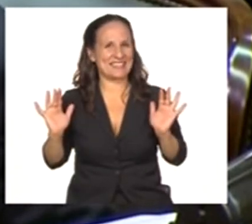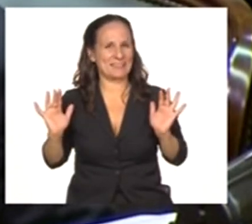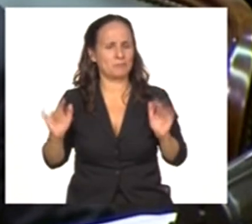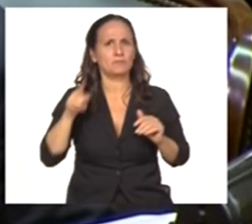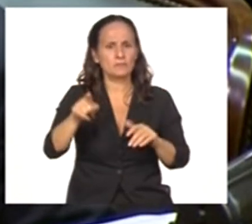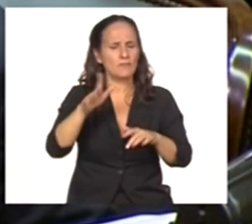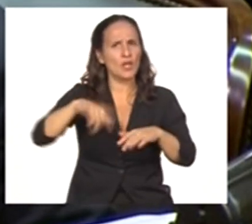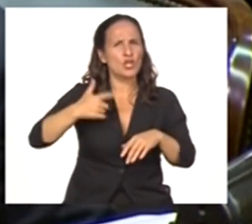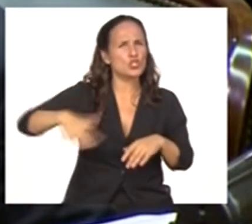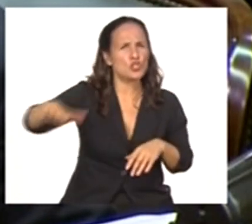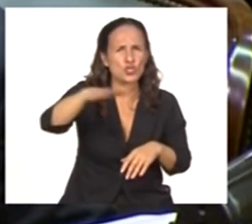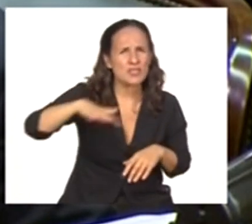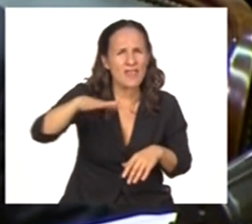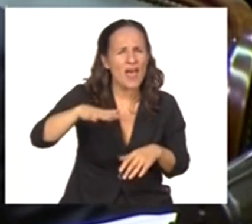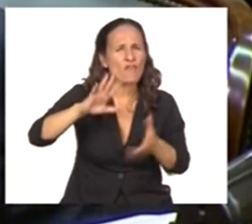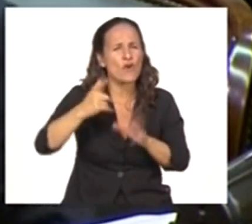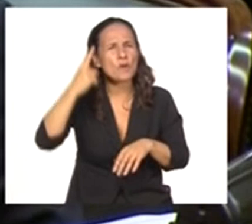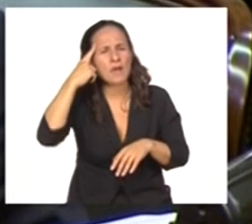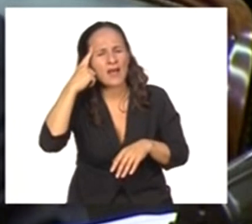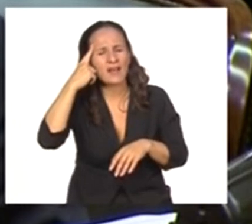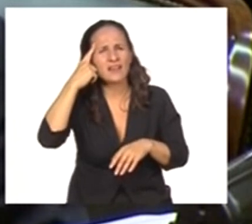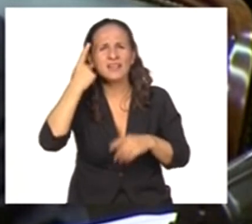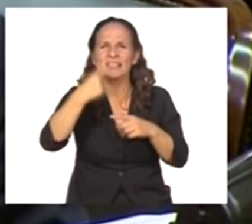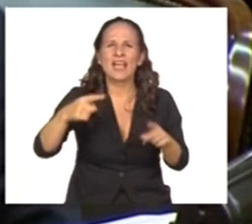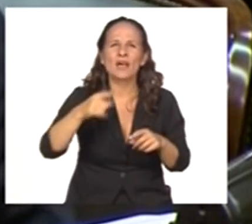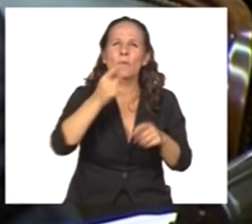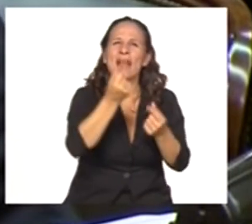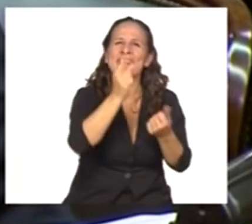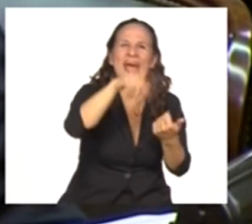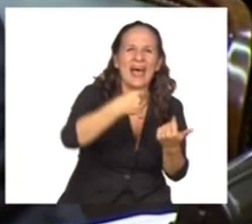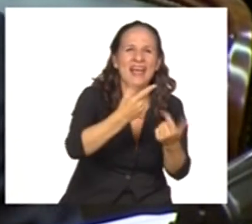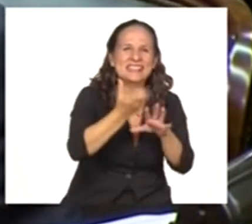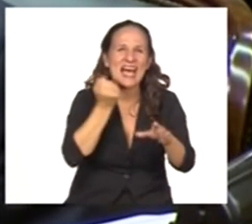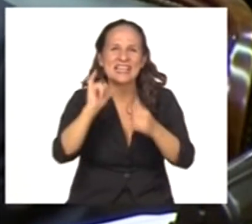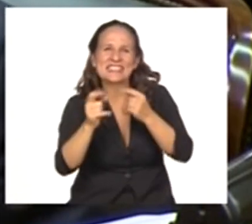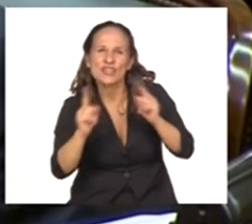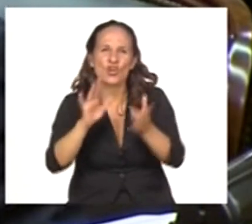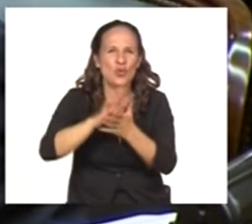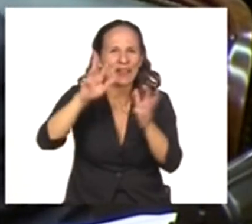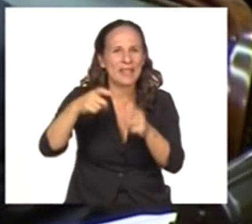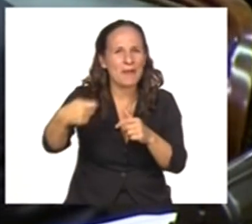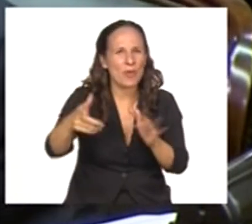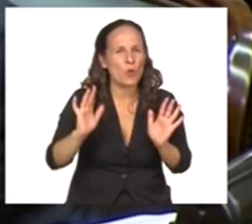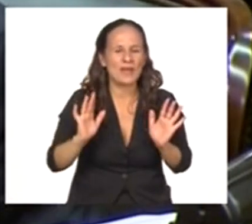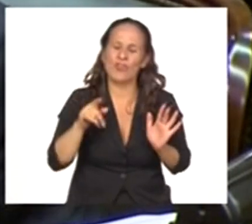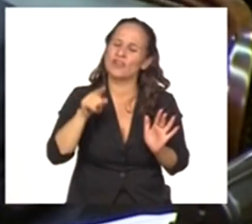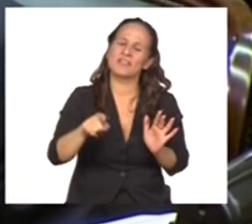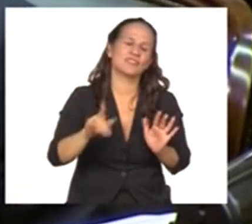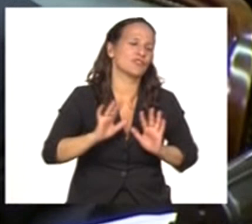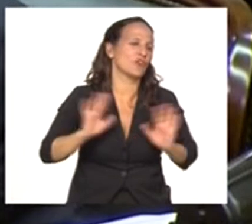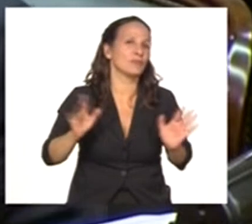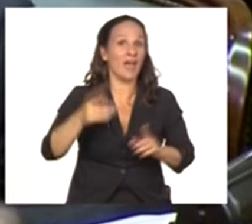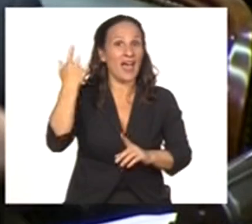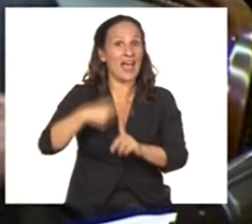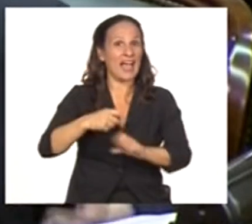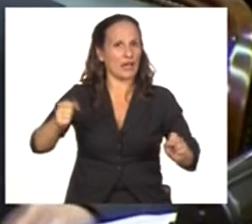con respecto a qué tocar y qué no tocar con respecto a los jubilados es un manto moral, decía la diputada